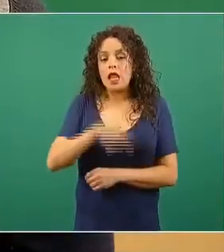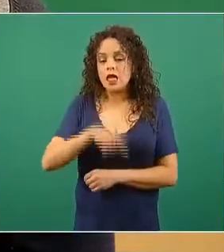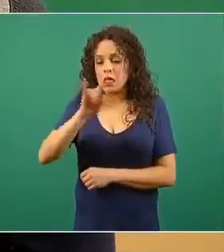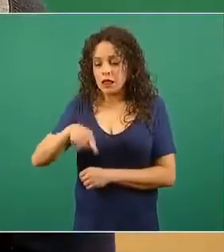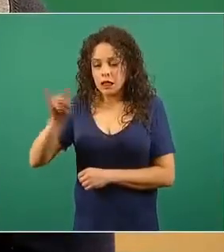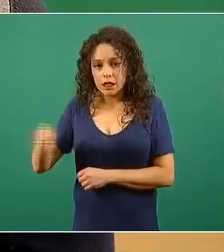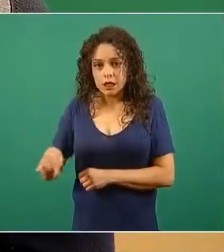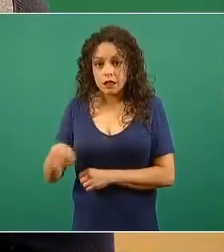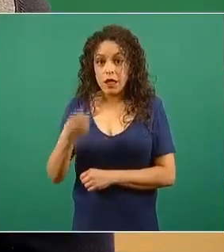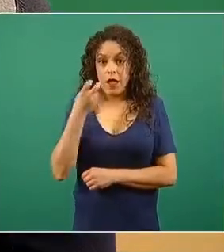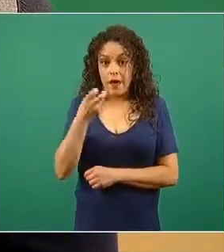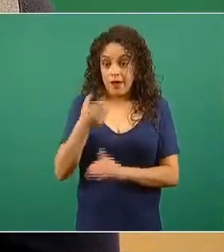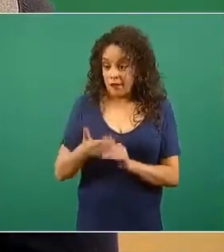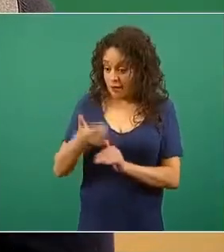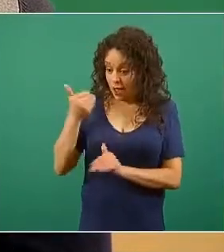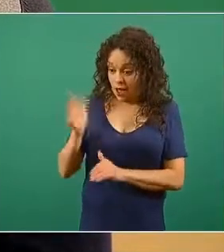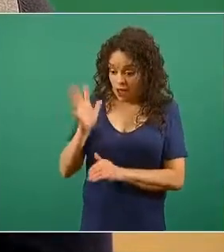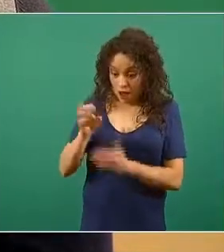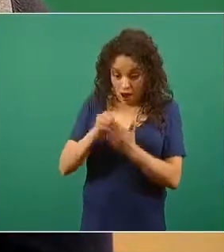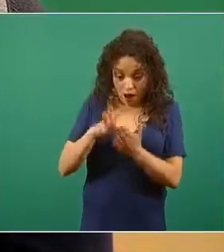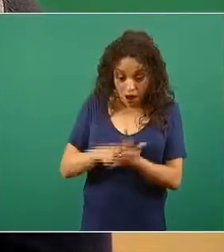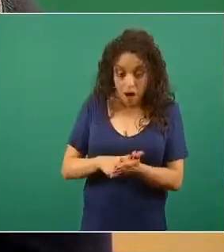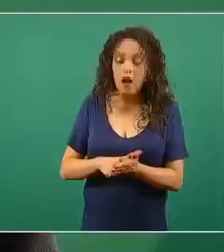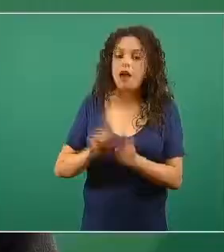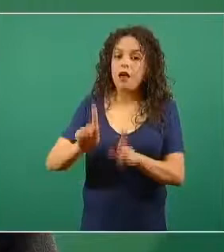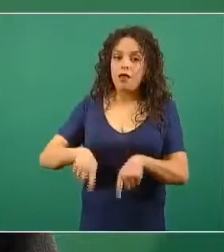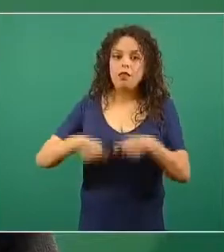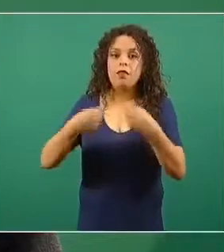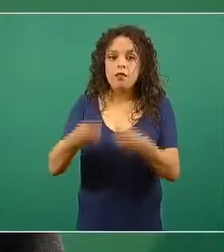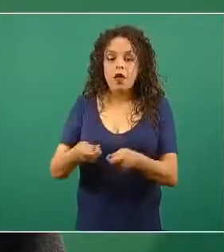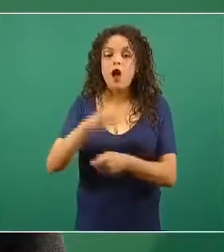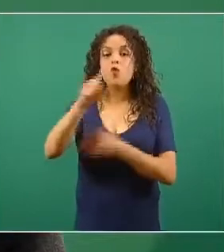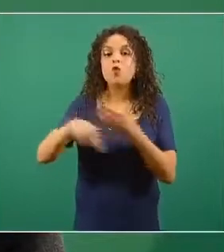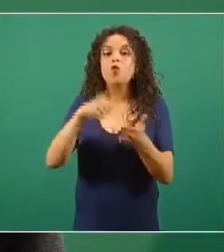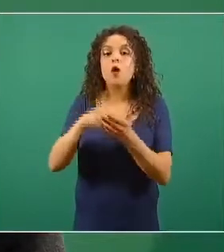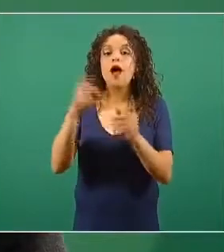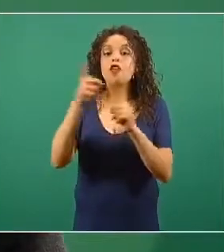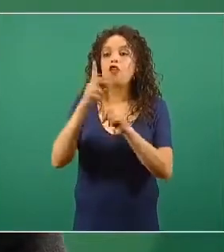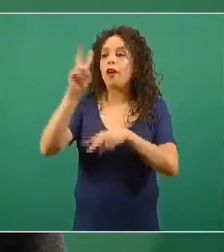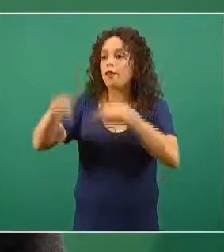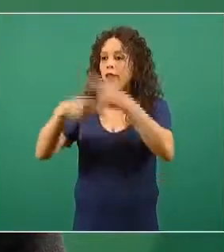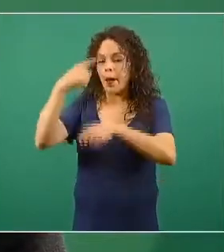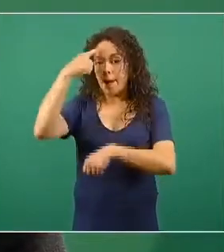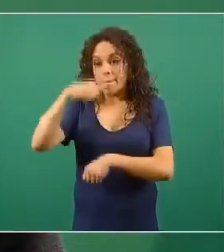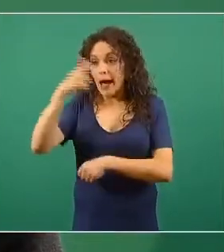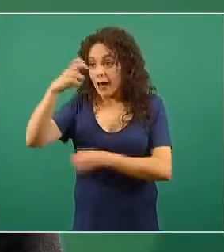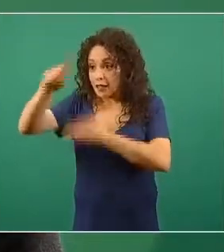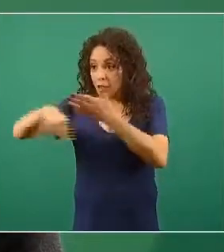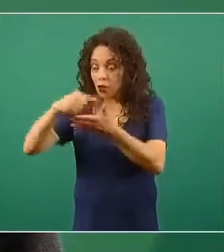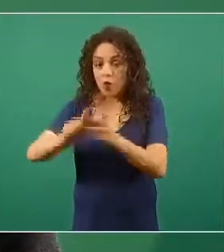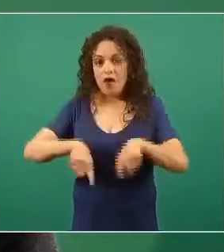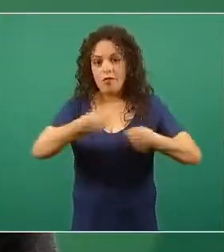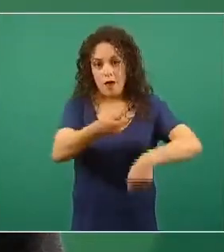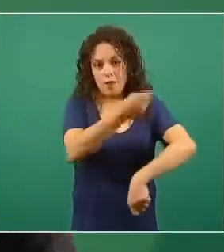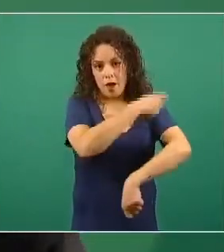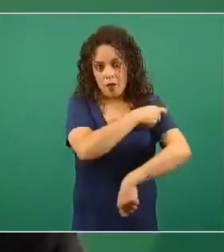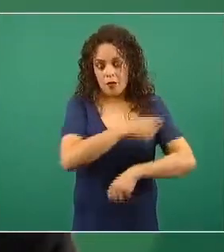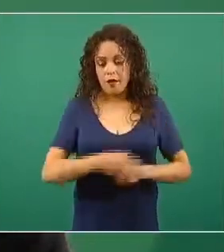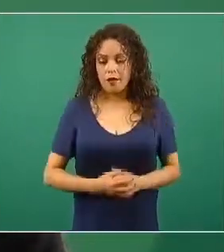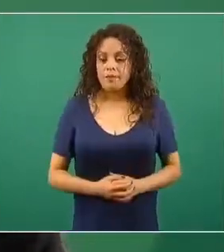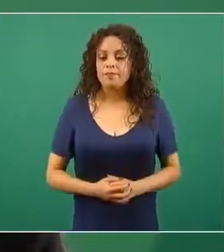ese preregistro, está asignado a un punto de vacunación. Lo que se trabajó con los